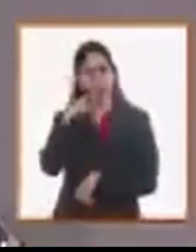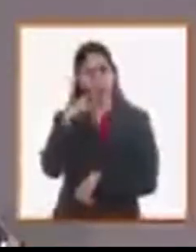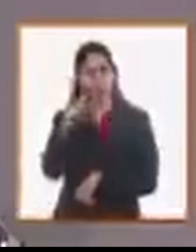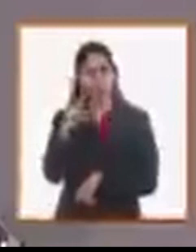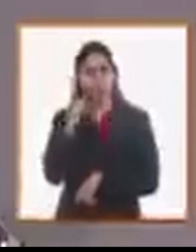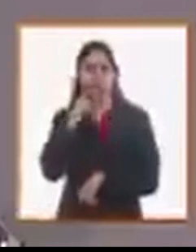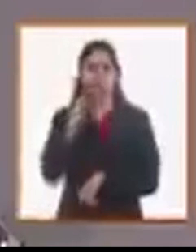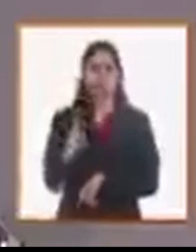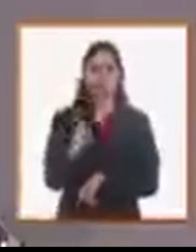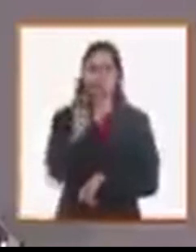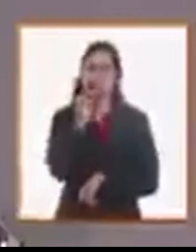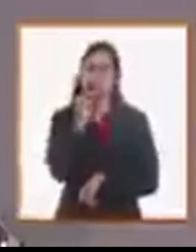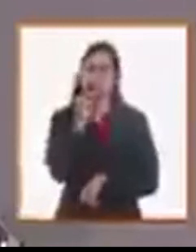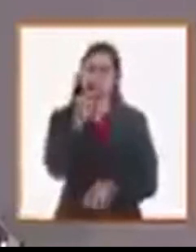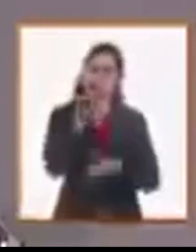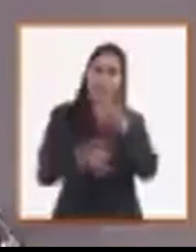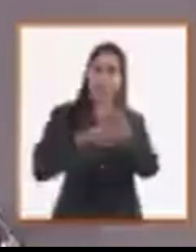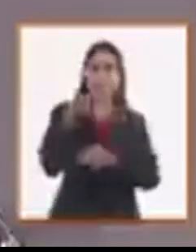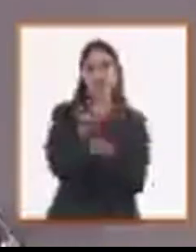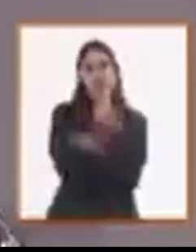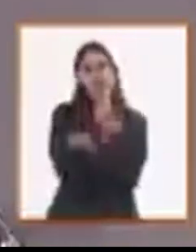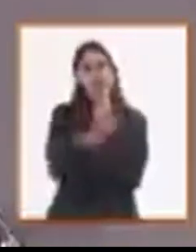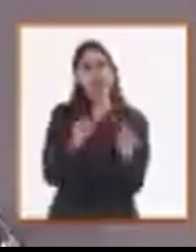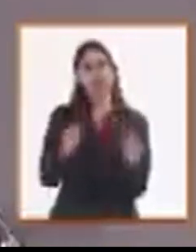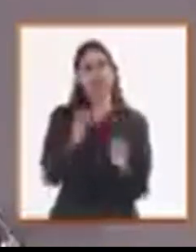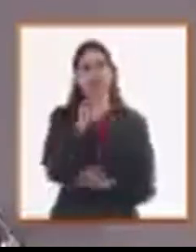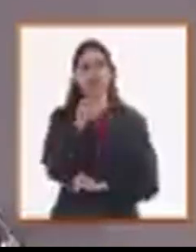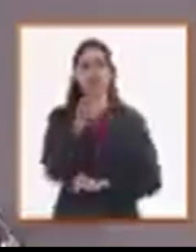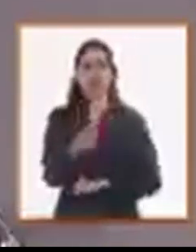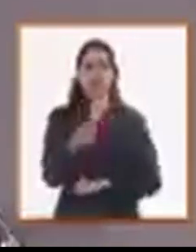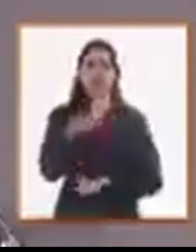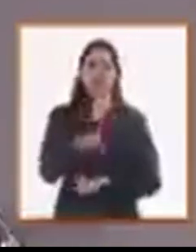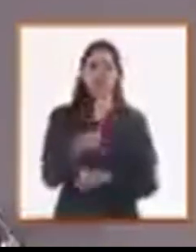poder expresarte libremente. Ya Franco